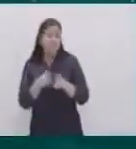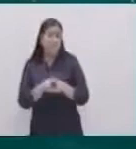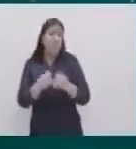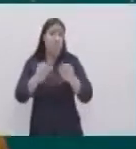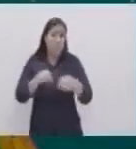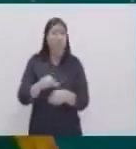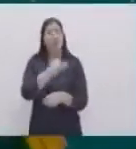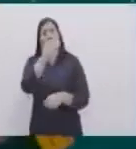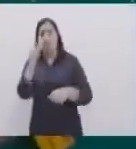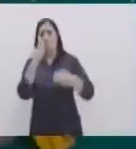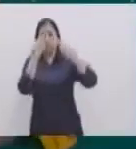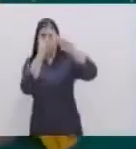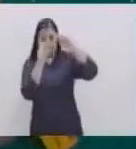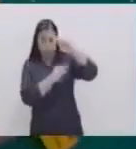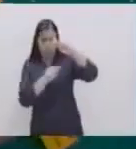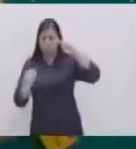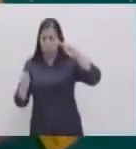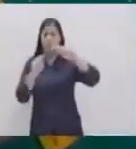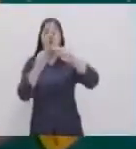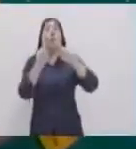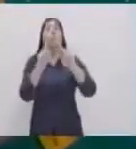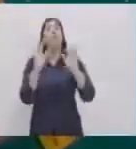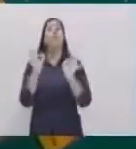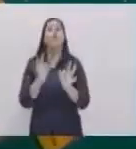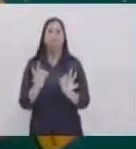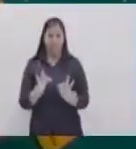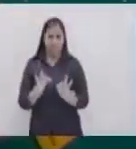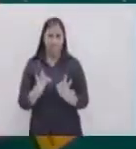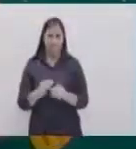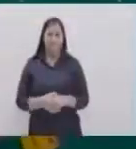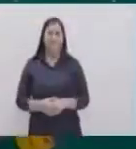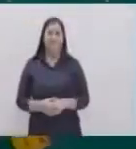Y también por el otro lado, de esta manera.